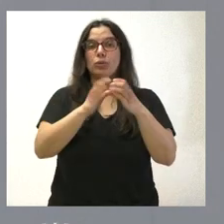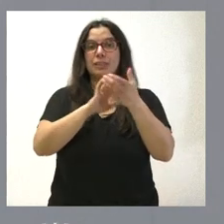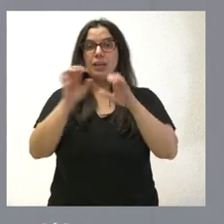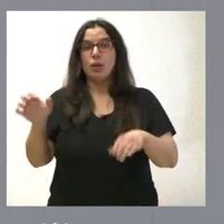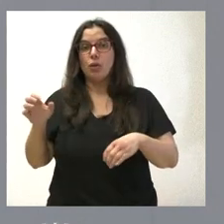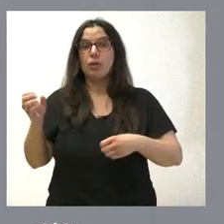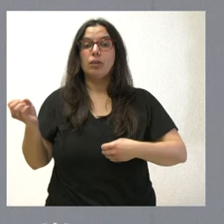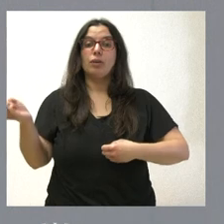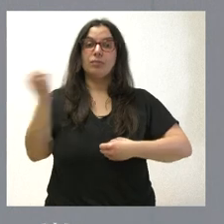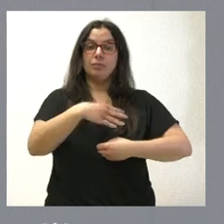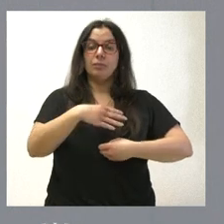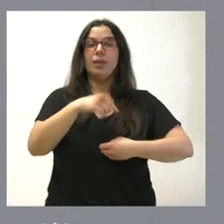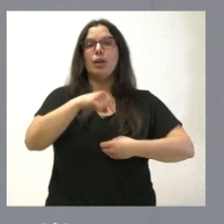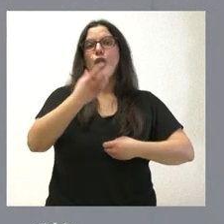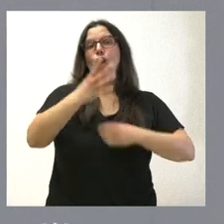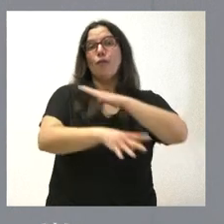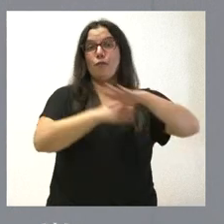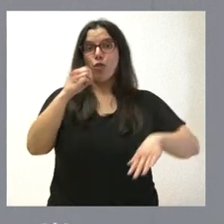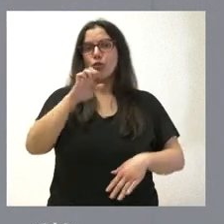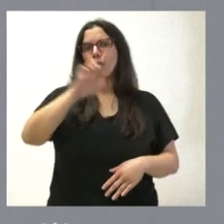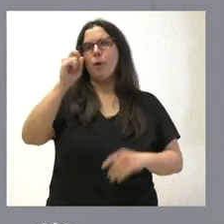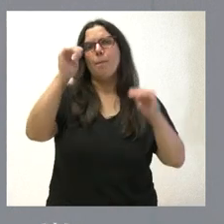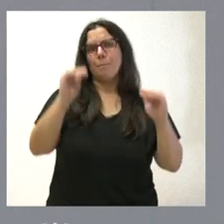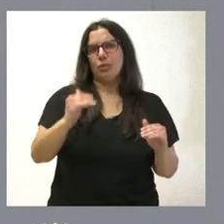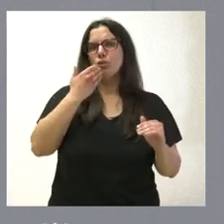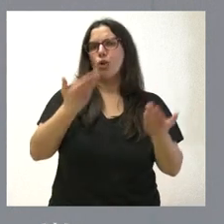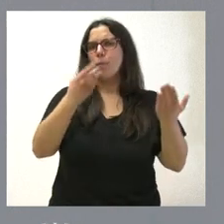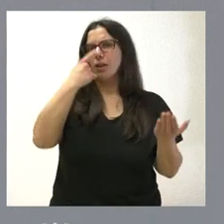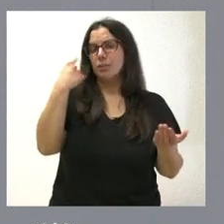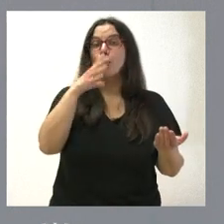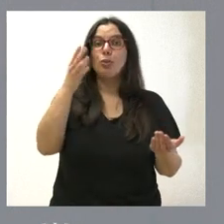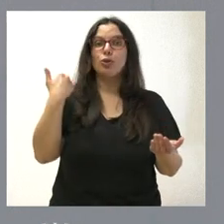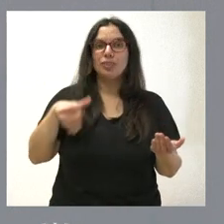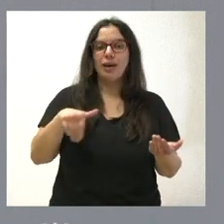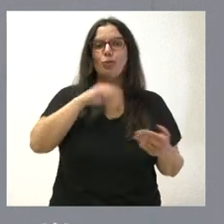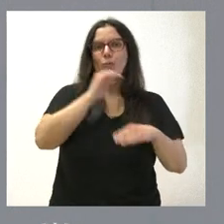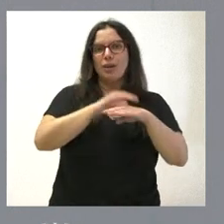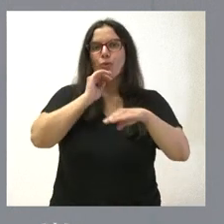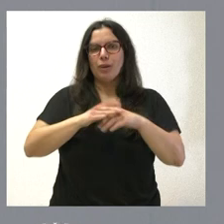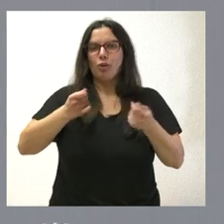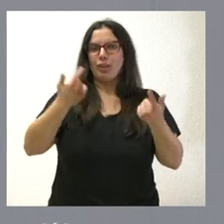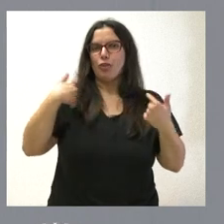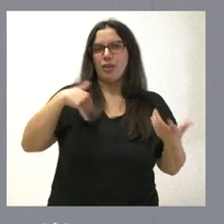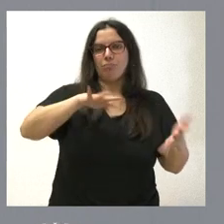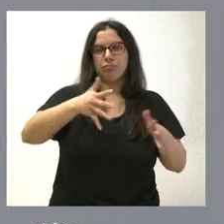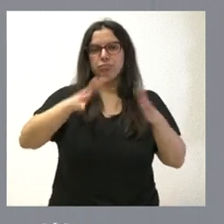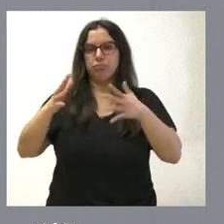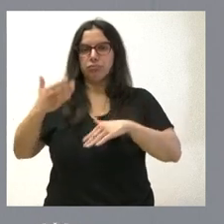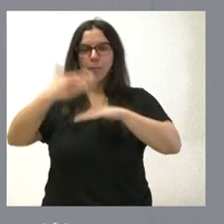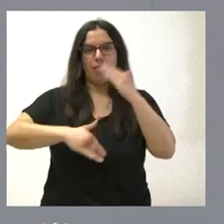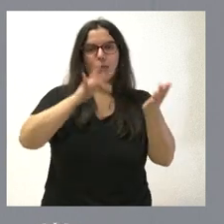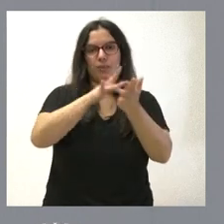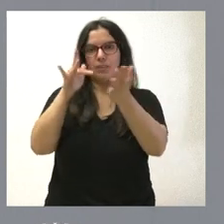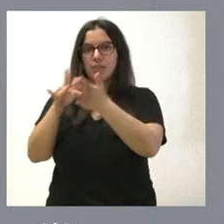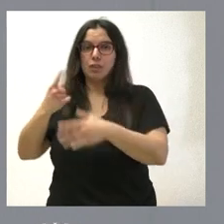tendrá menos fondos europeos de lo que tuvo el año anterior Por qué Porque ya vamos ejecutando los fondos porque vamos cumpliendo las fechas porque estamos entre las